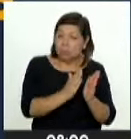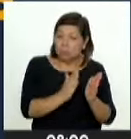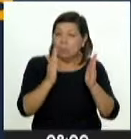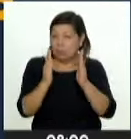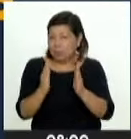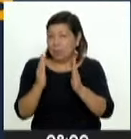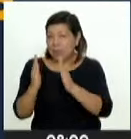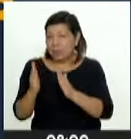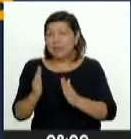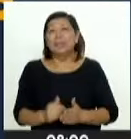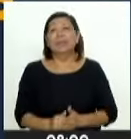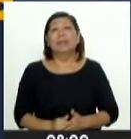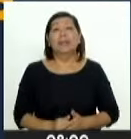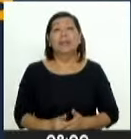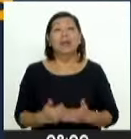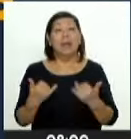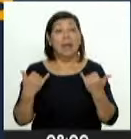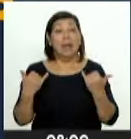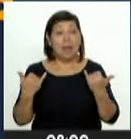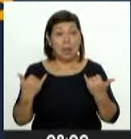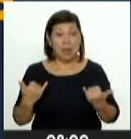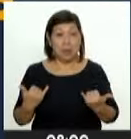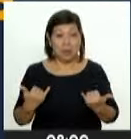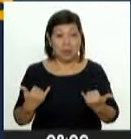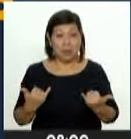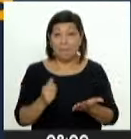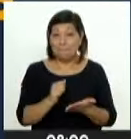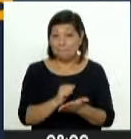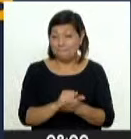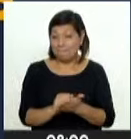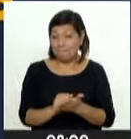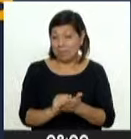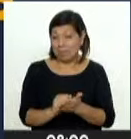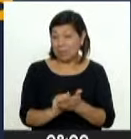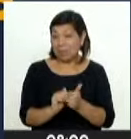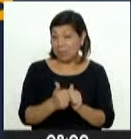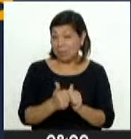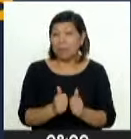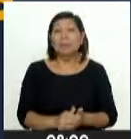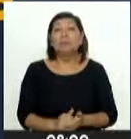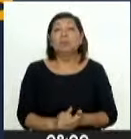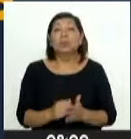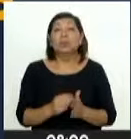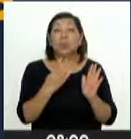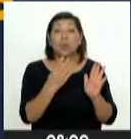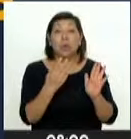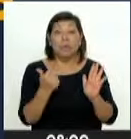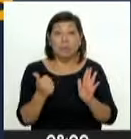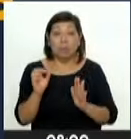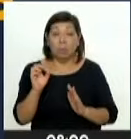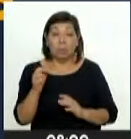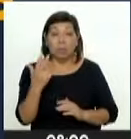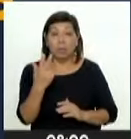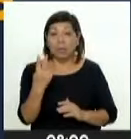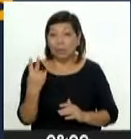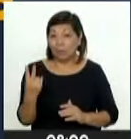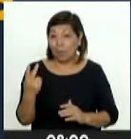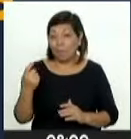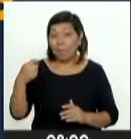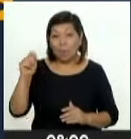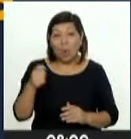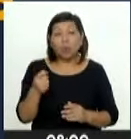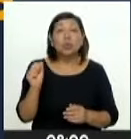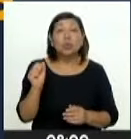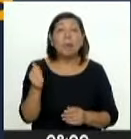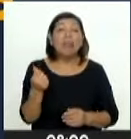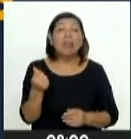¿no? Y la actual, que es justo este mes, acaba de cambiar, acaba de subir, es de 96.32% anual en soles,